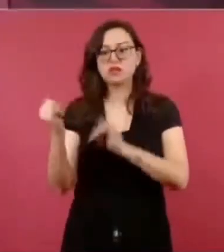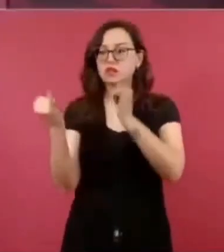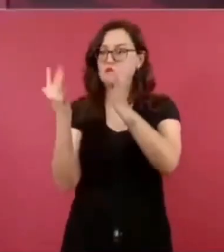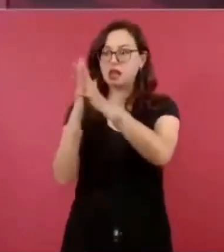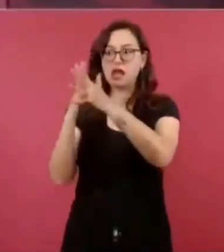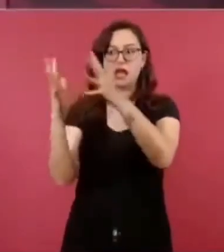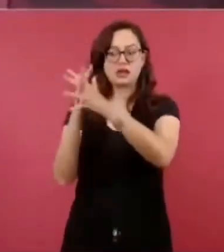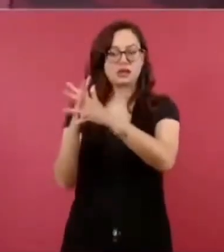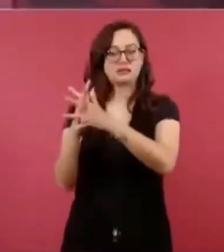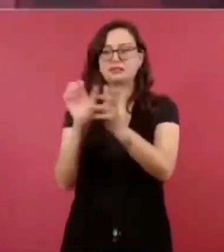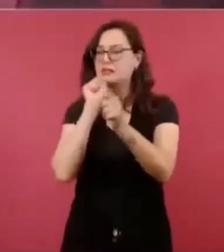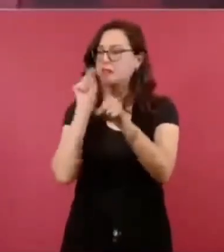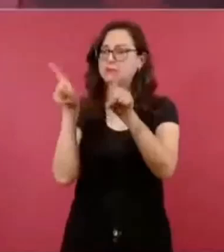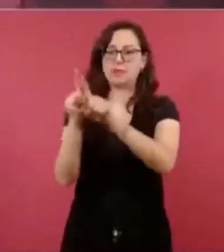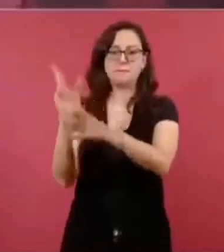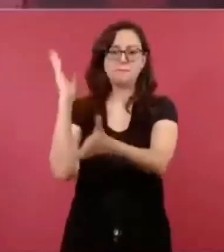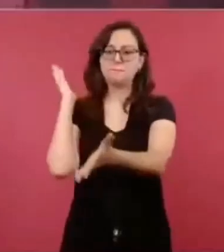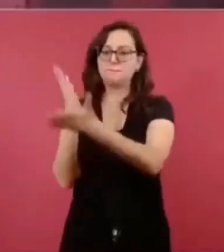Dos